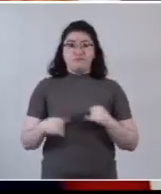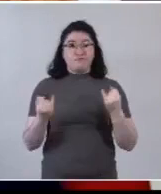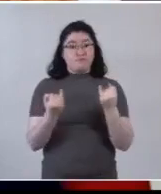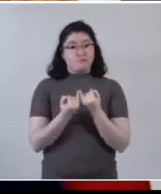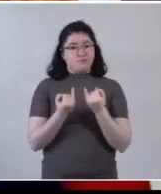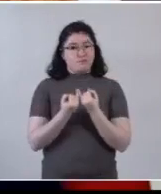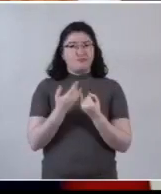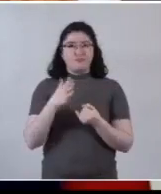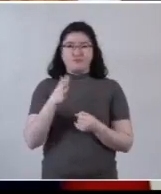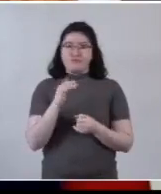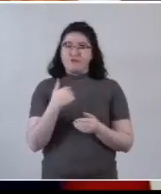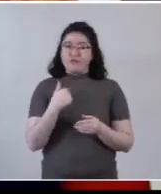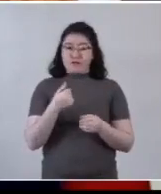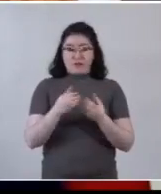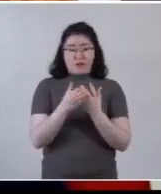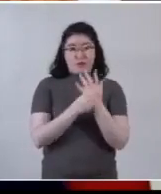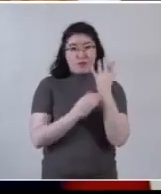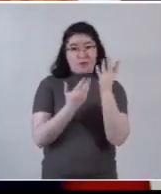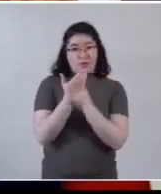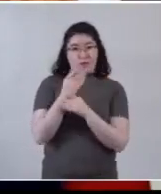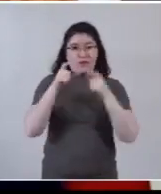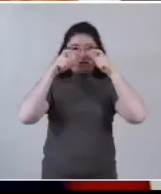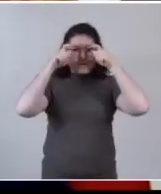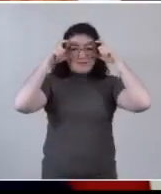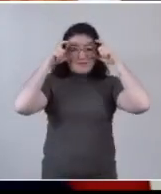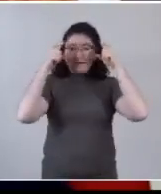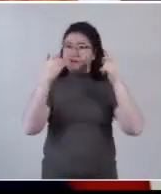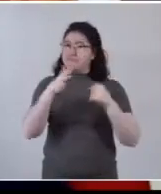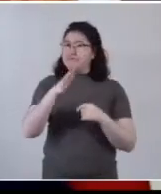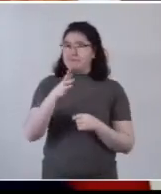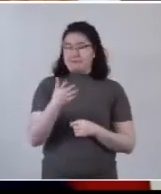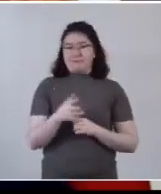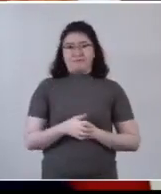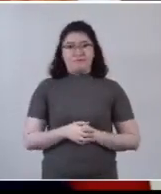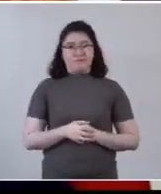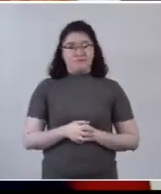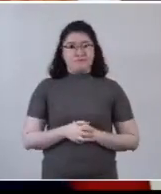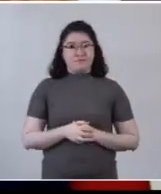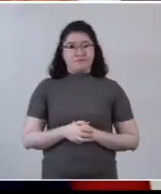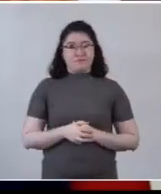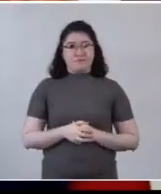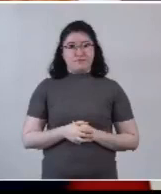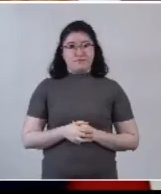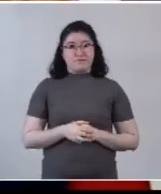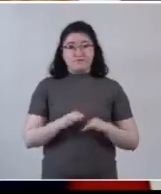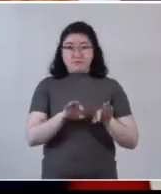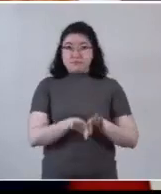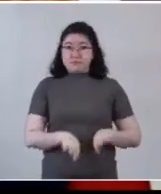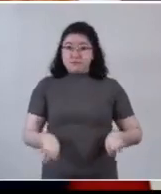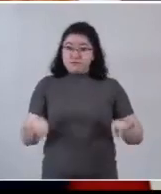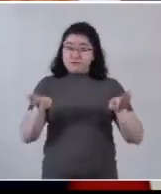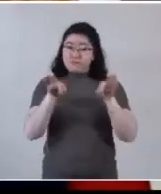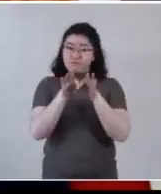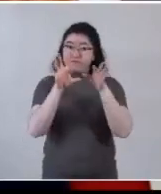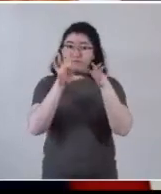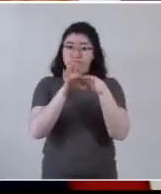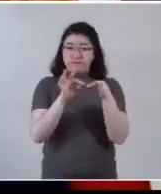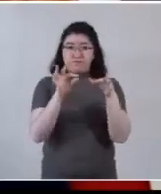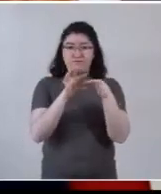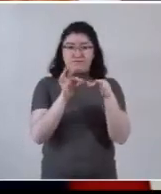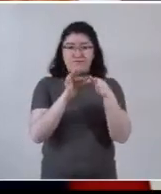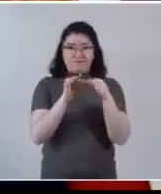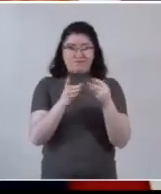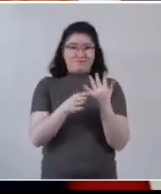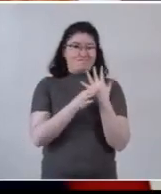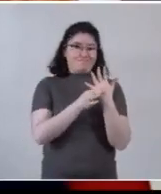de guantes y lentes aproximadamente. Es importante precisar, como lo comenta la